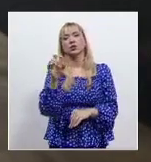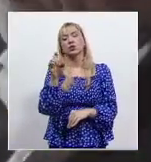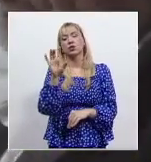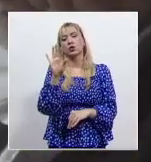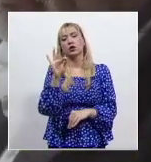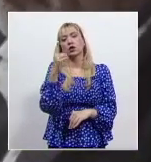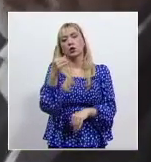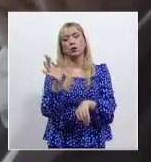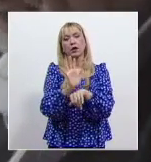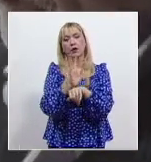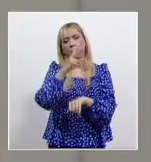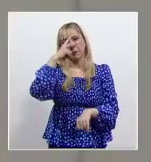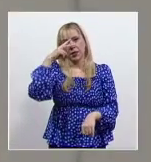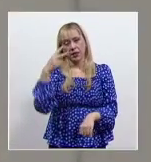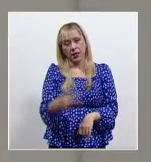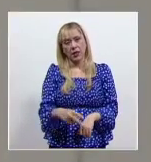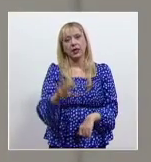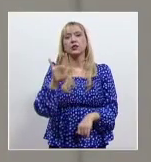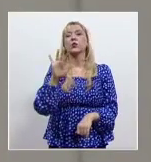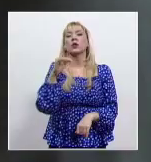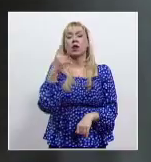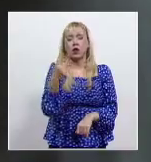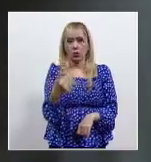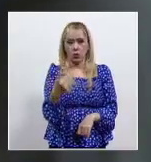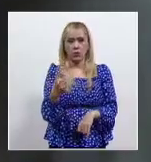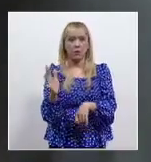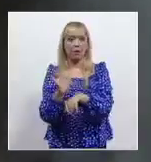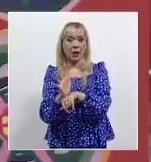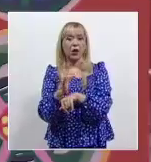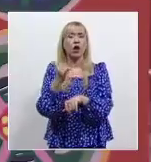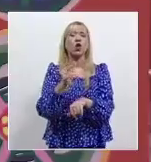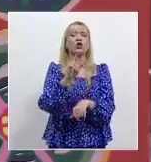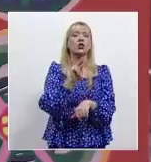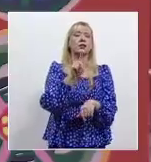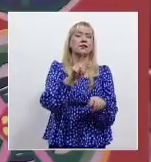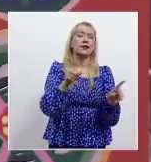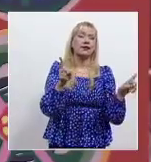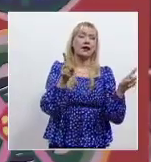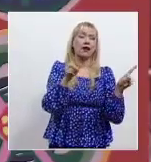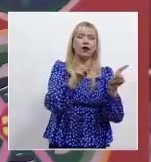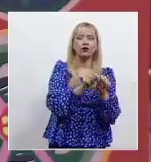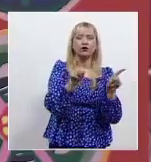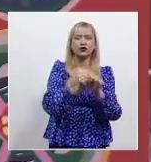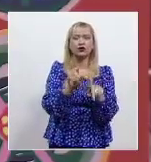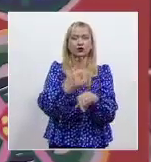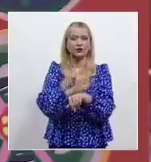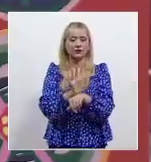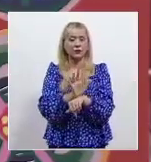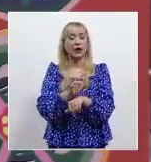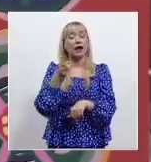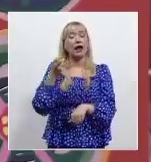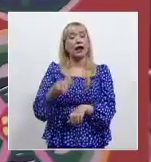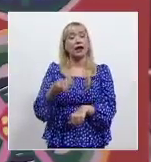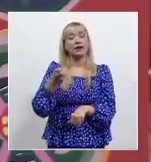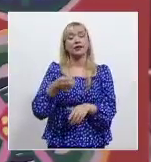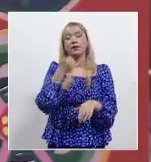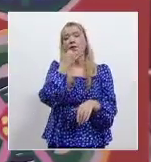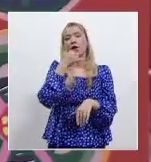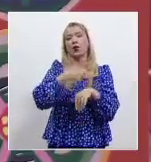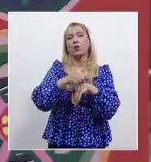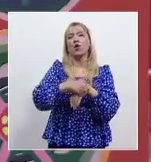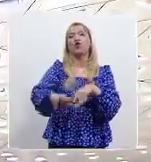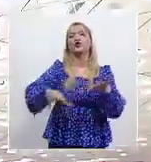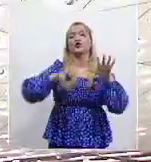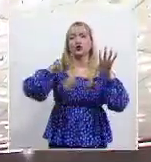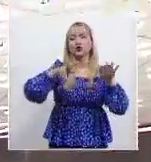películas mexicanas, 51 largometrajes y 87 cortos. Este 18º Festival Internacional de Cine Documental